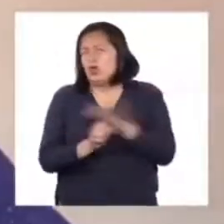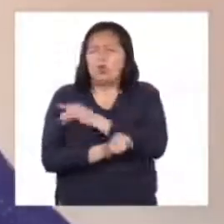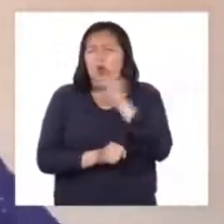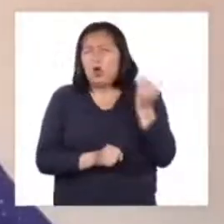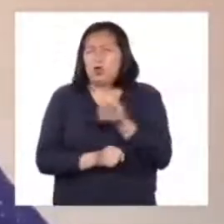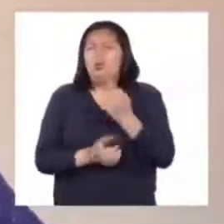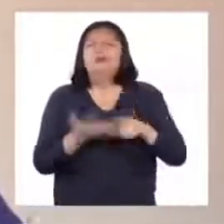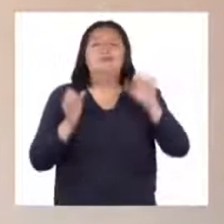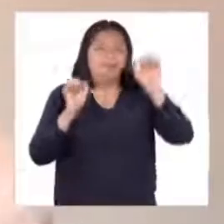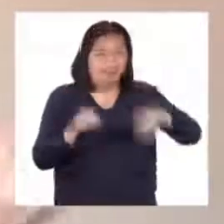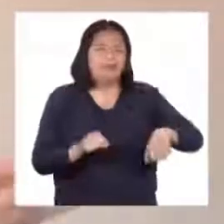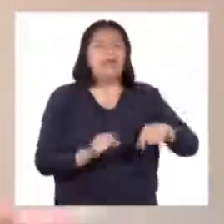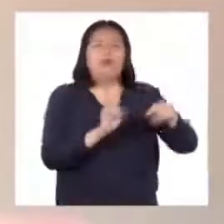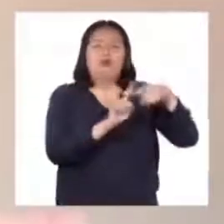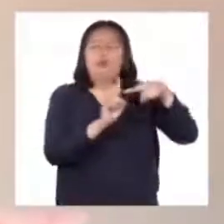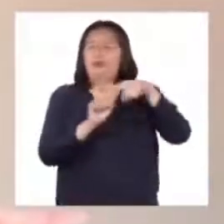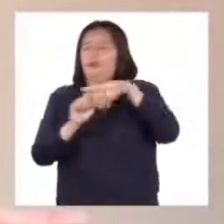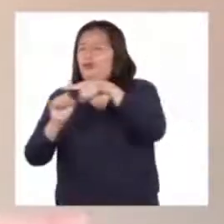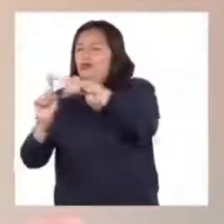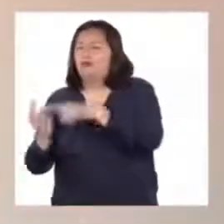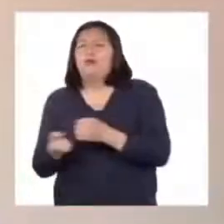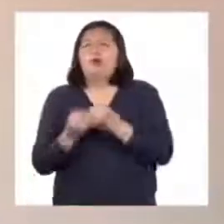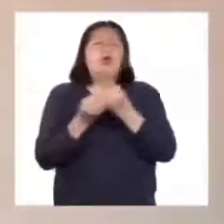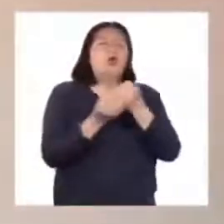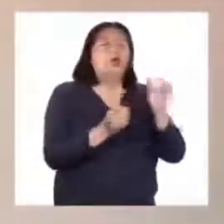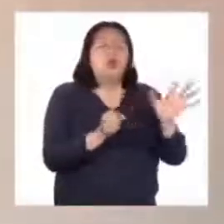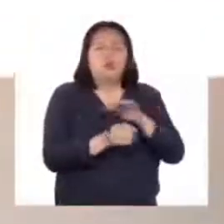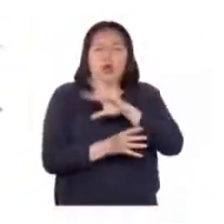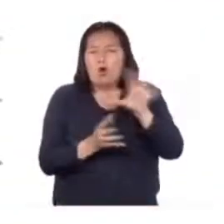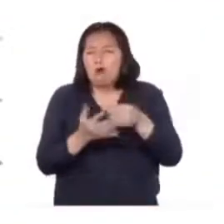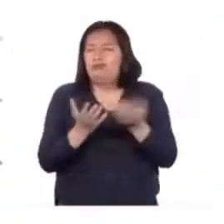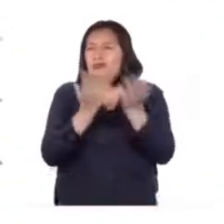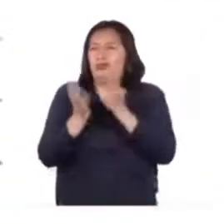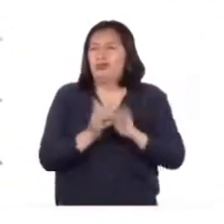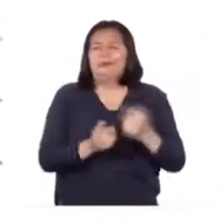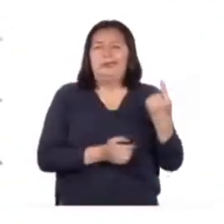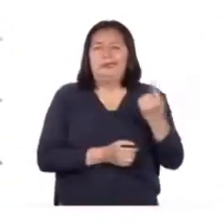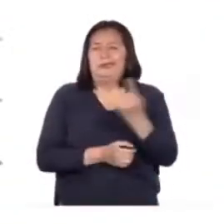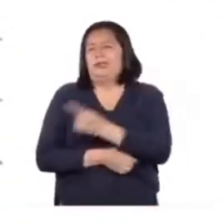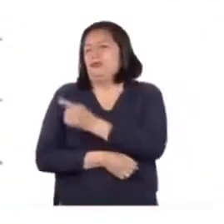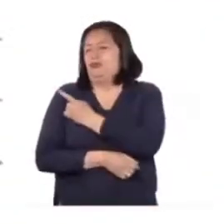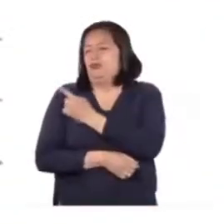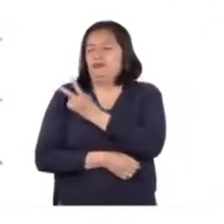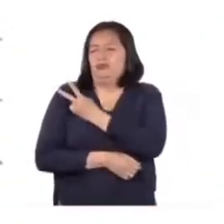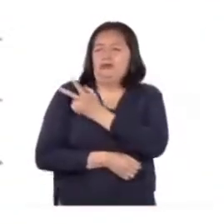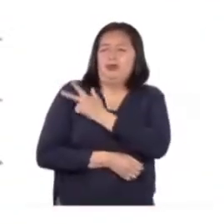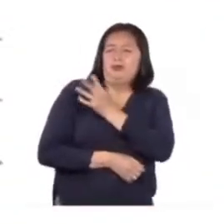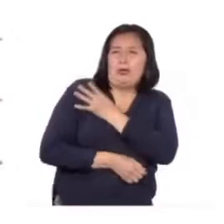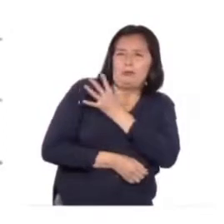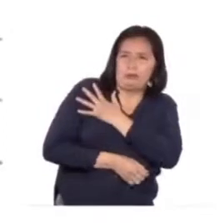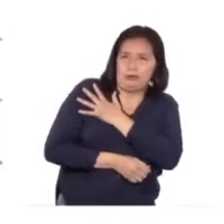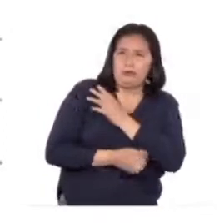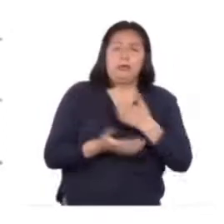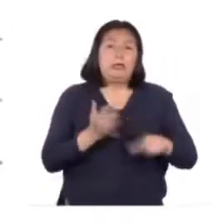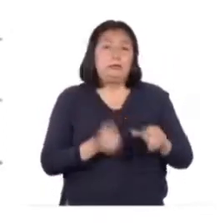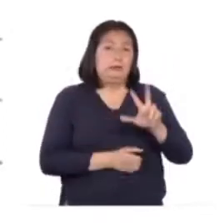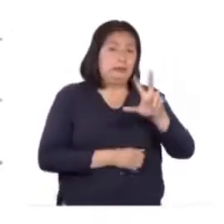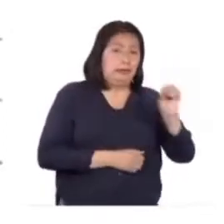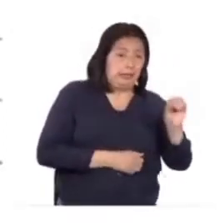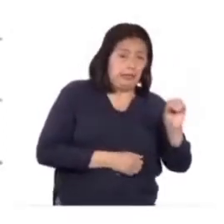Perfecto, sumaríamos la cantidad de estudiantes que hay en cada grado, es decir,